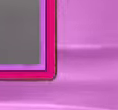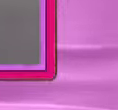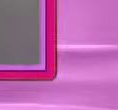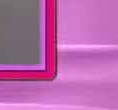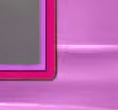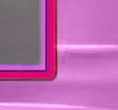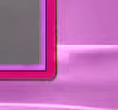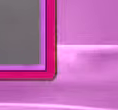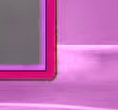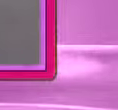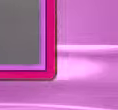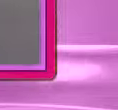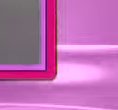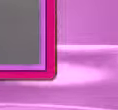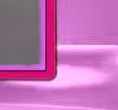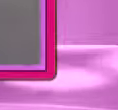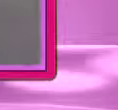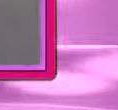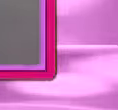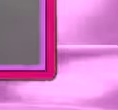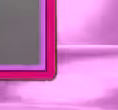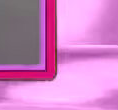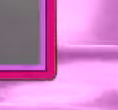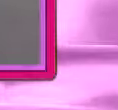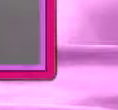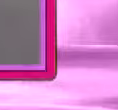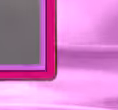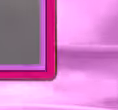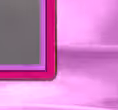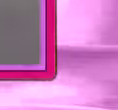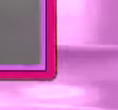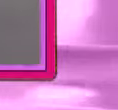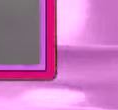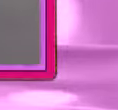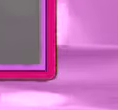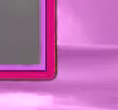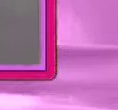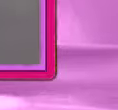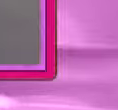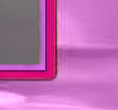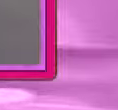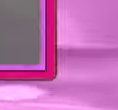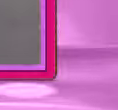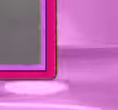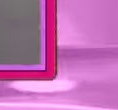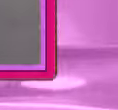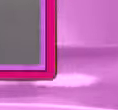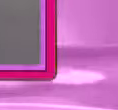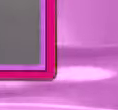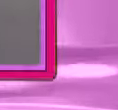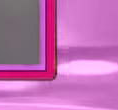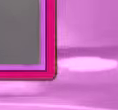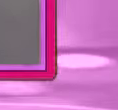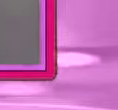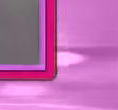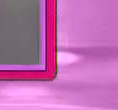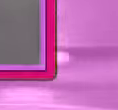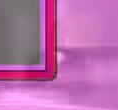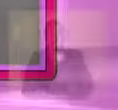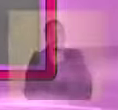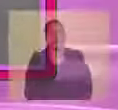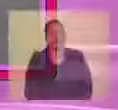en bases de maquillaje. Las BB Cream famosas que ya muchas marcas de maquillaje están apostando porque